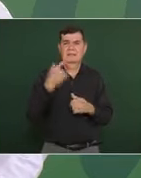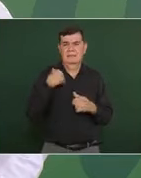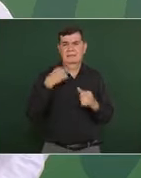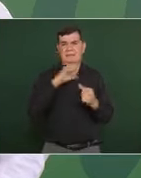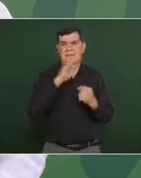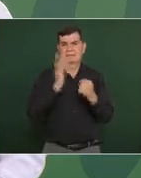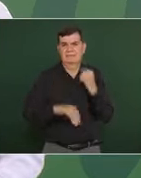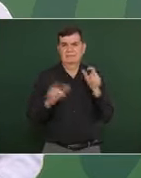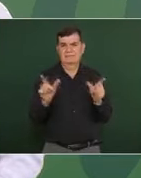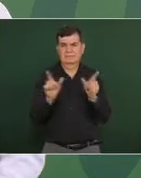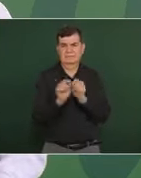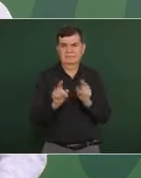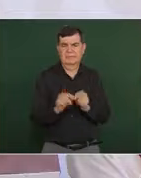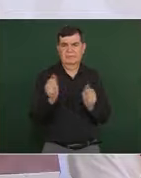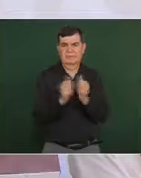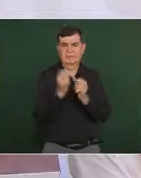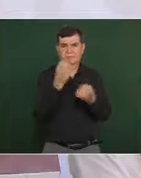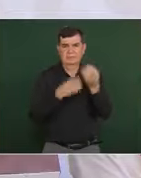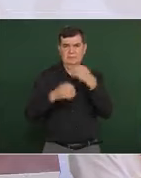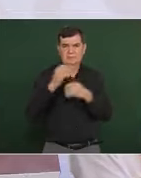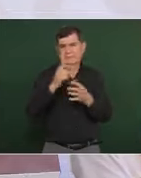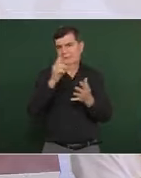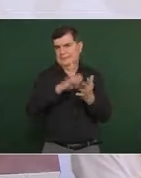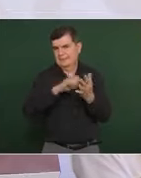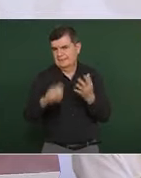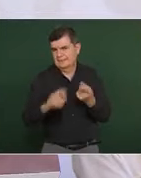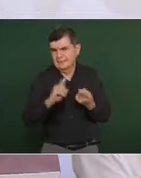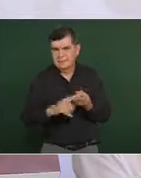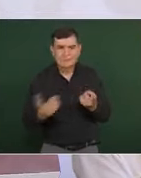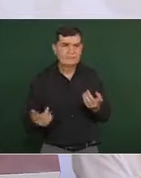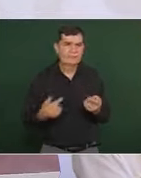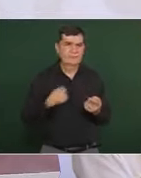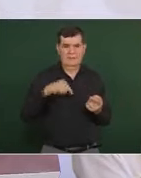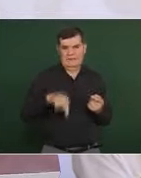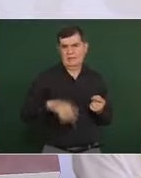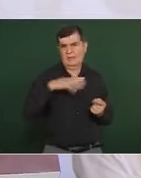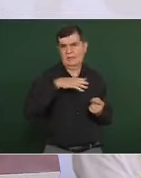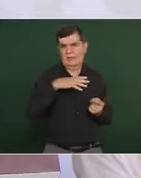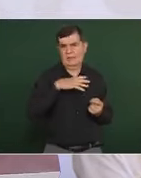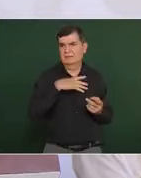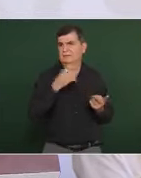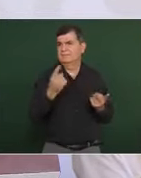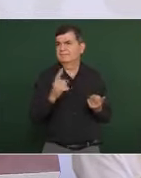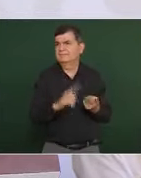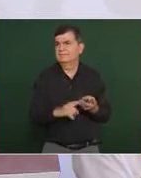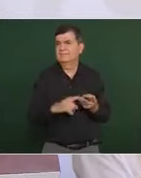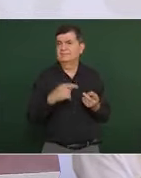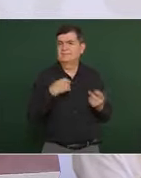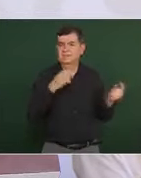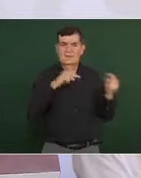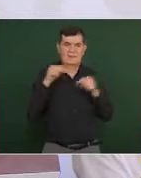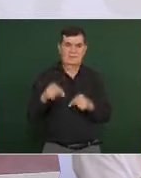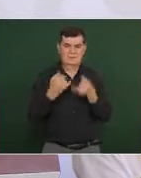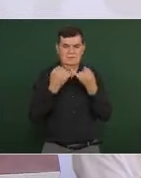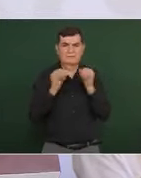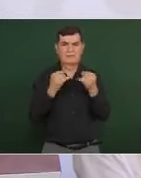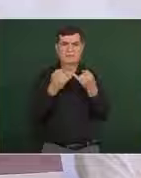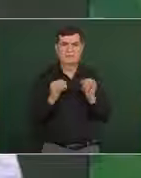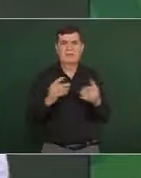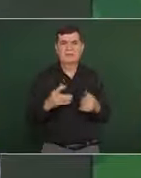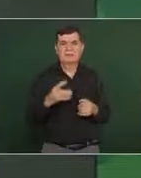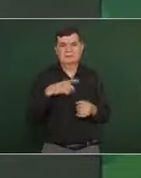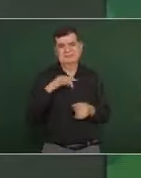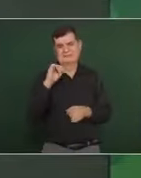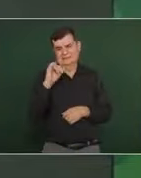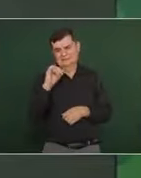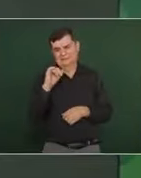concluir con todas las obras. Por ejemplo, aquí tenemos que venir a inaugurar, entonces sí,